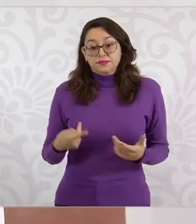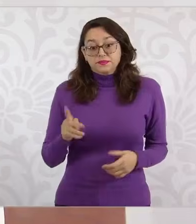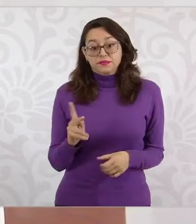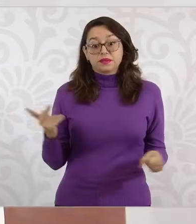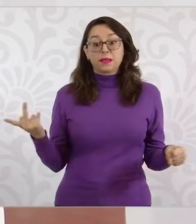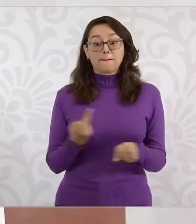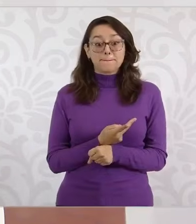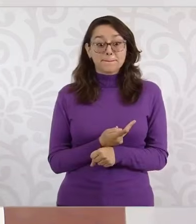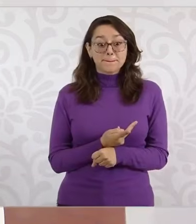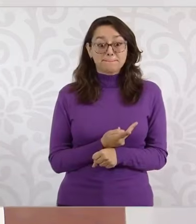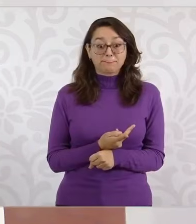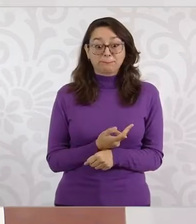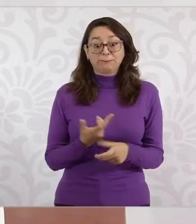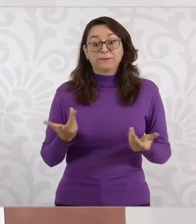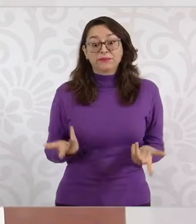las casillas,